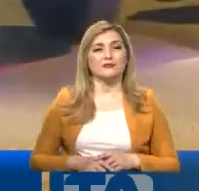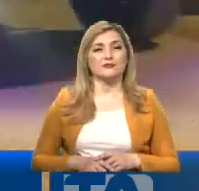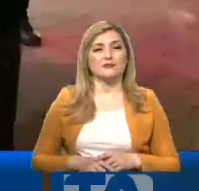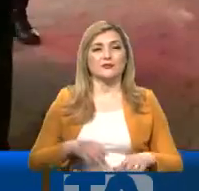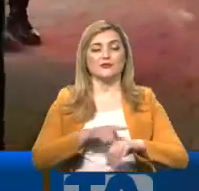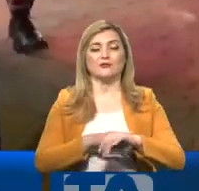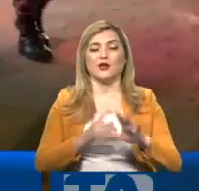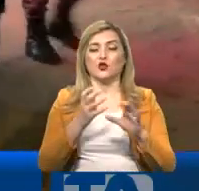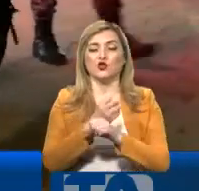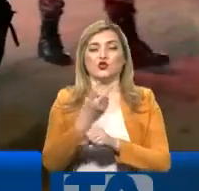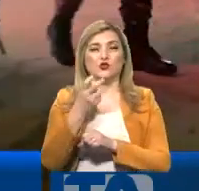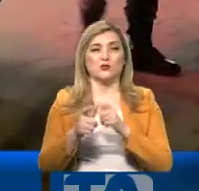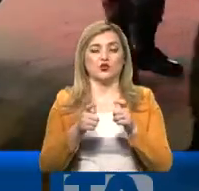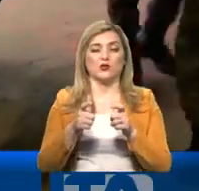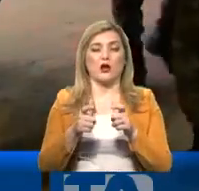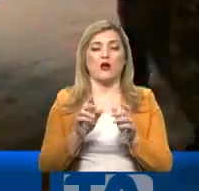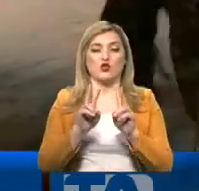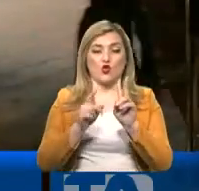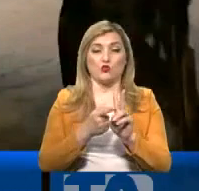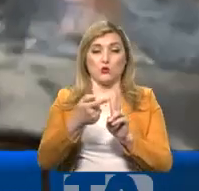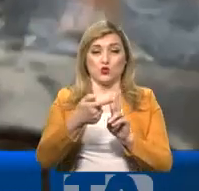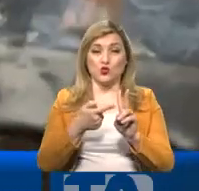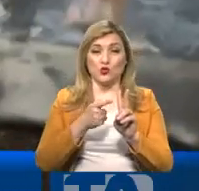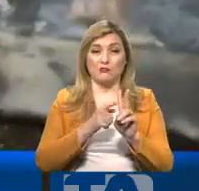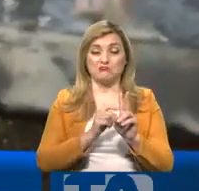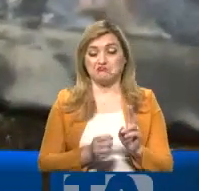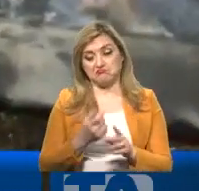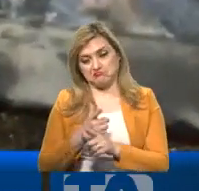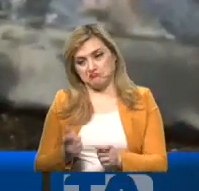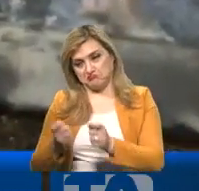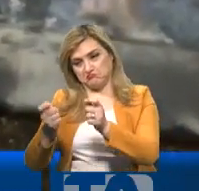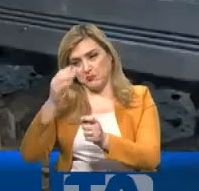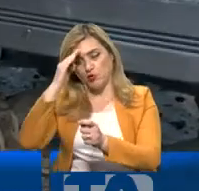cedió, sin embargo dejaron el mensaje: ladrón capturado,